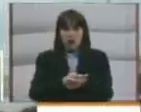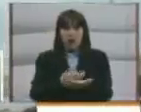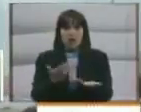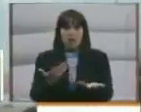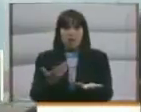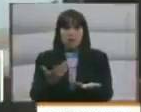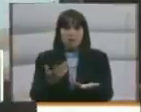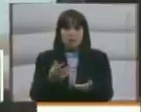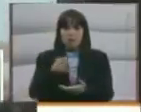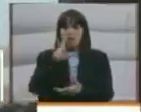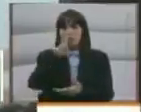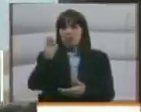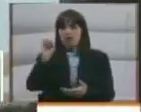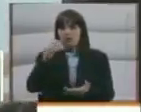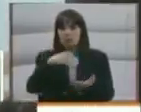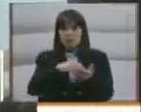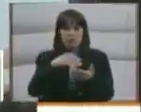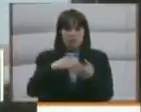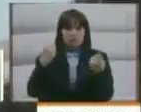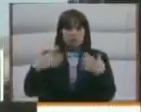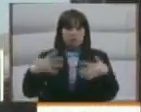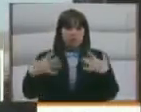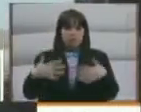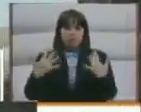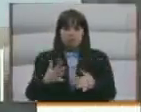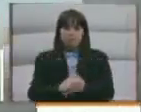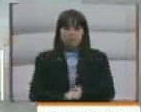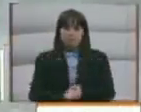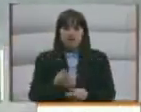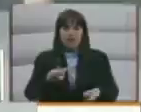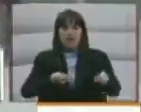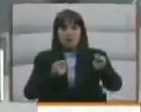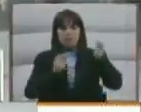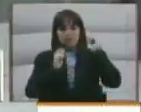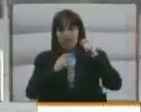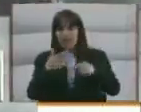mil bolívares. Todas las pescas que hay aquí, más o menos, que hace con nosotros también,